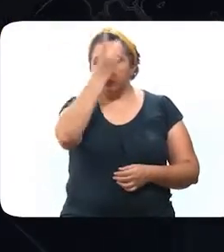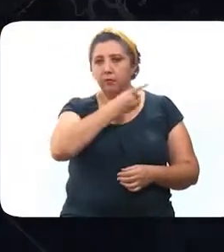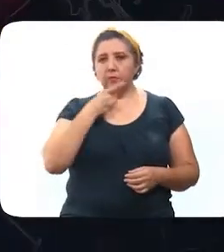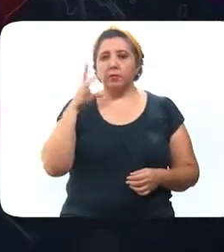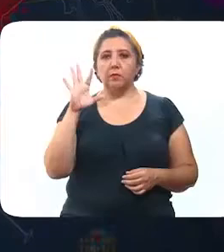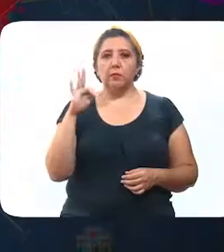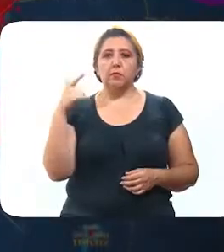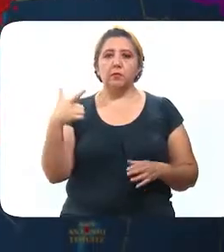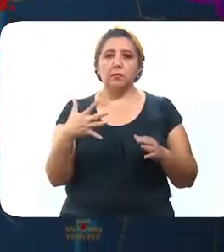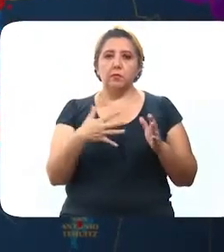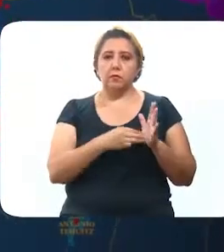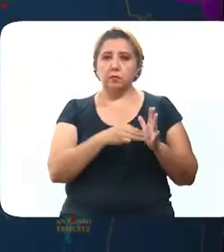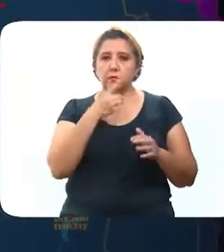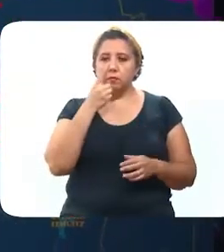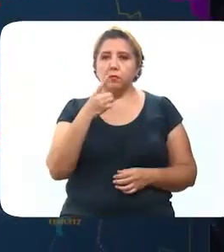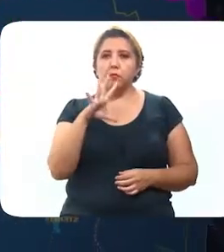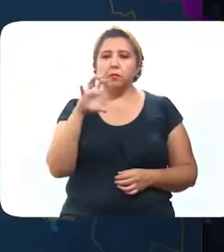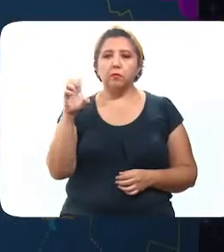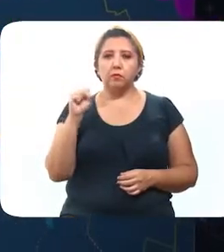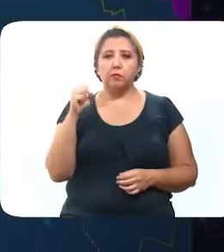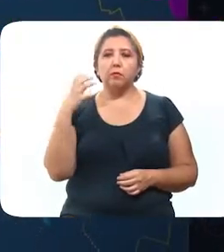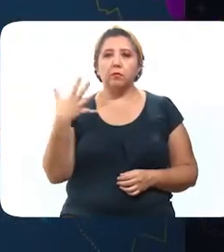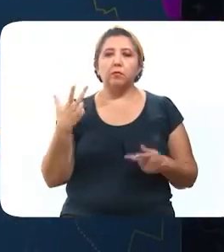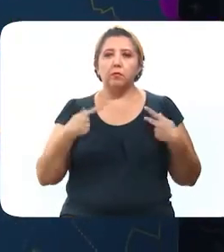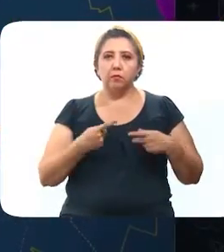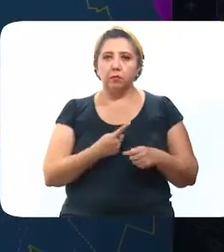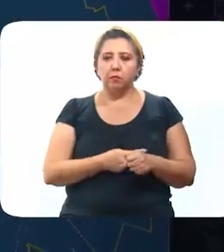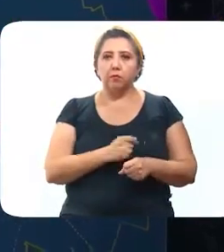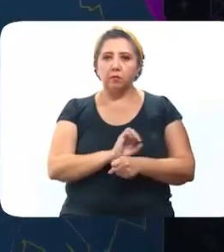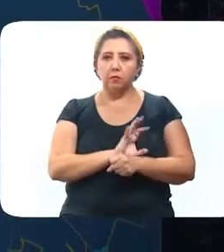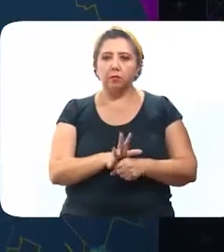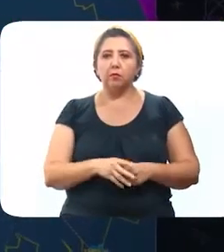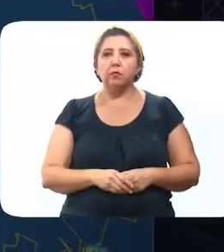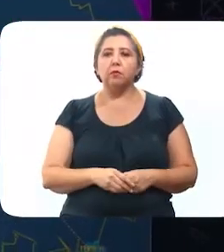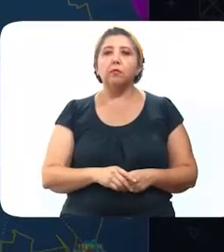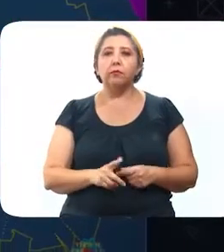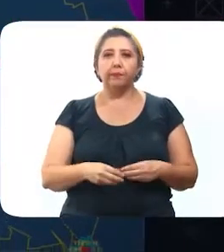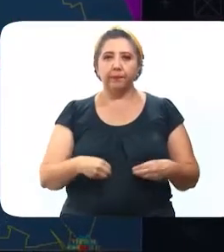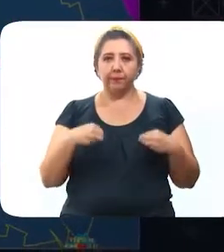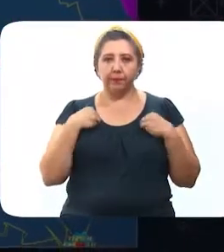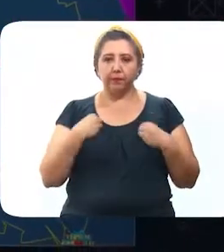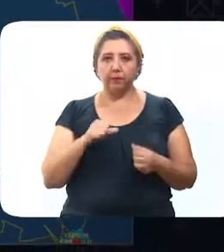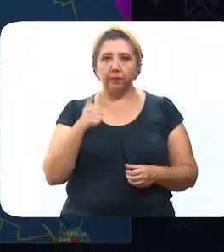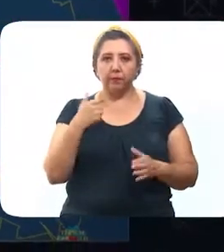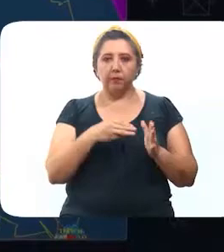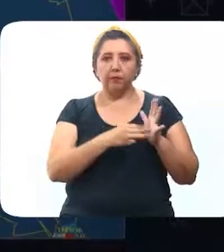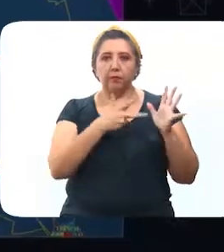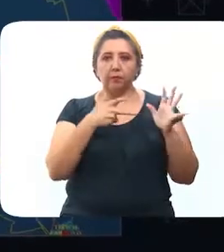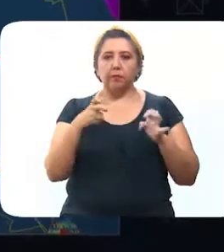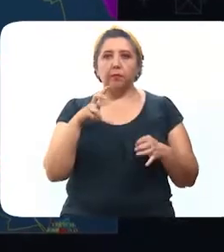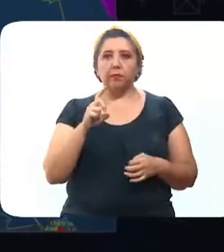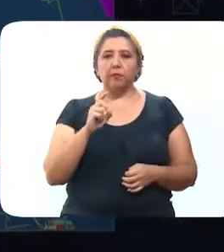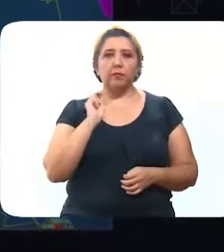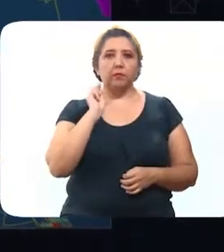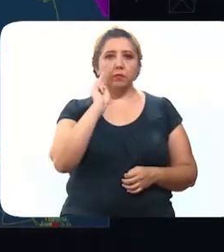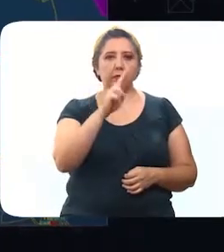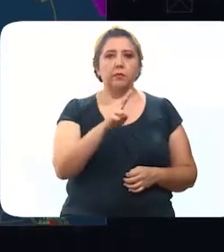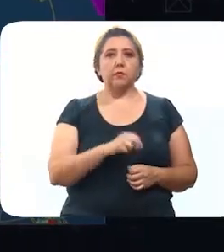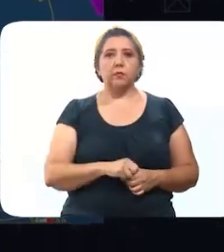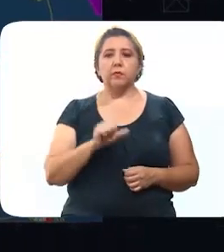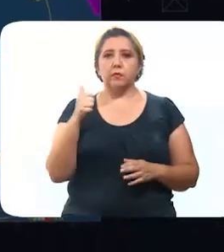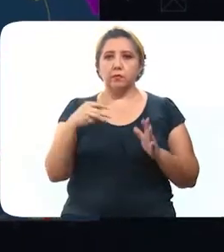diagnosticado 45.565 personas contagiadas de coronavirus, los cuales viven 11.830 en la zona